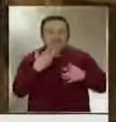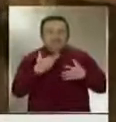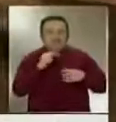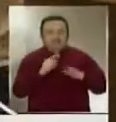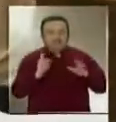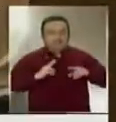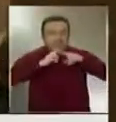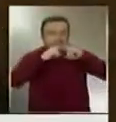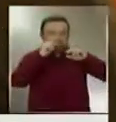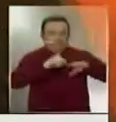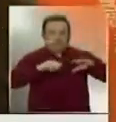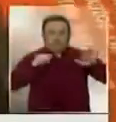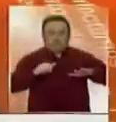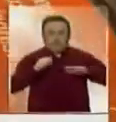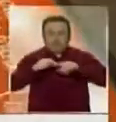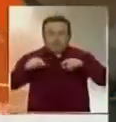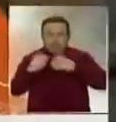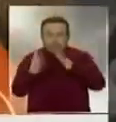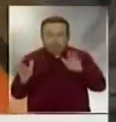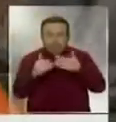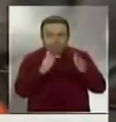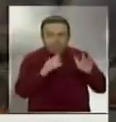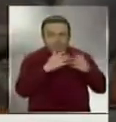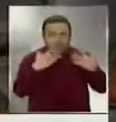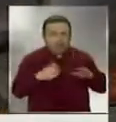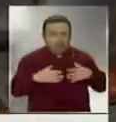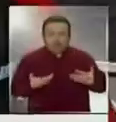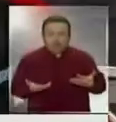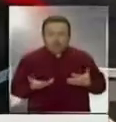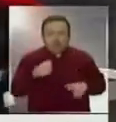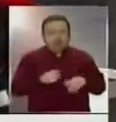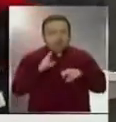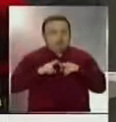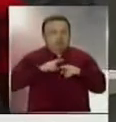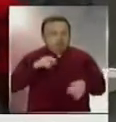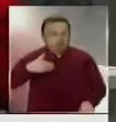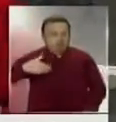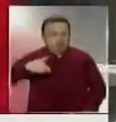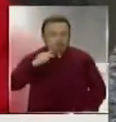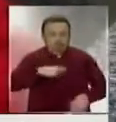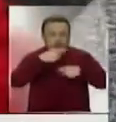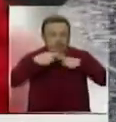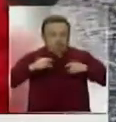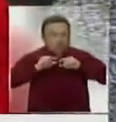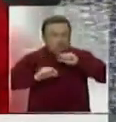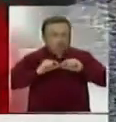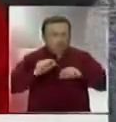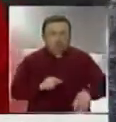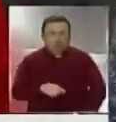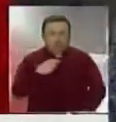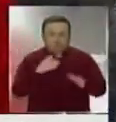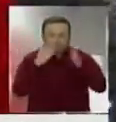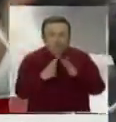hoy con cerca de 16 locales que estaban ya abiertos. El resto lo va a hacer durante la semana de manera gradual.